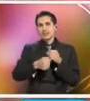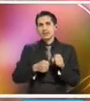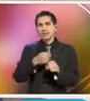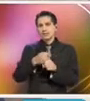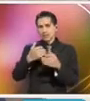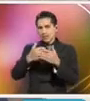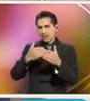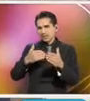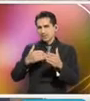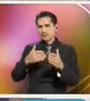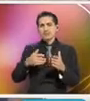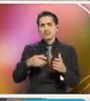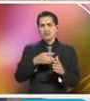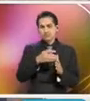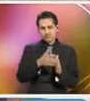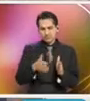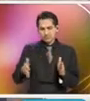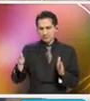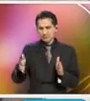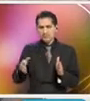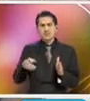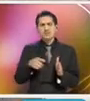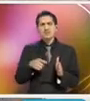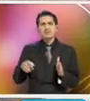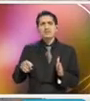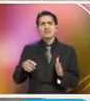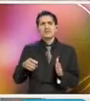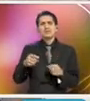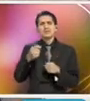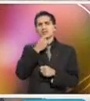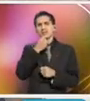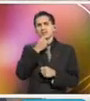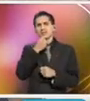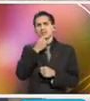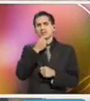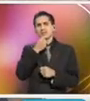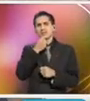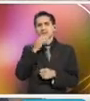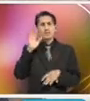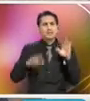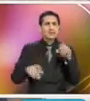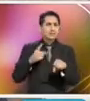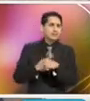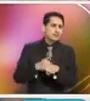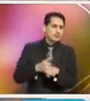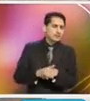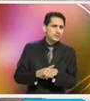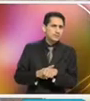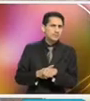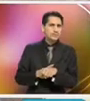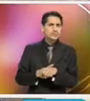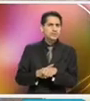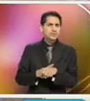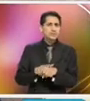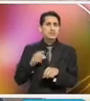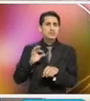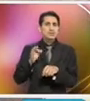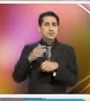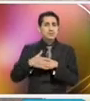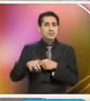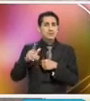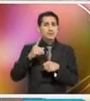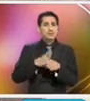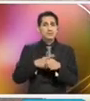debemos de estar muy atentos ante posibles señales, síntomas de que tienen algún malestar que puede derivar en una